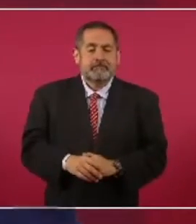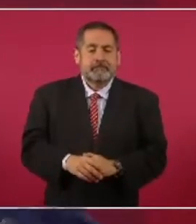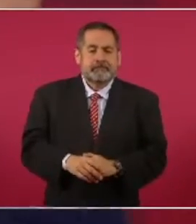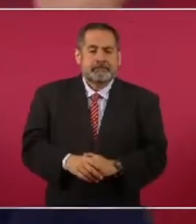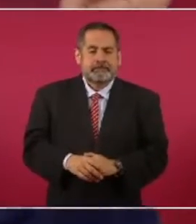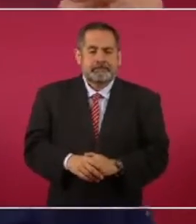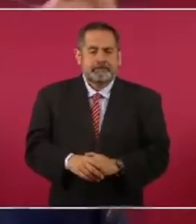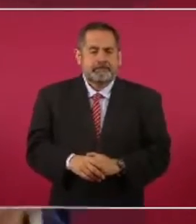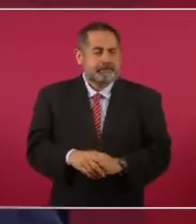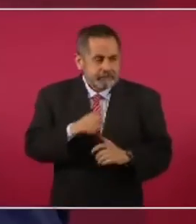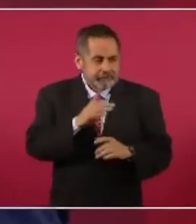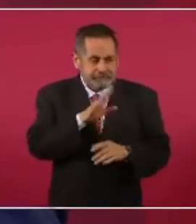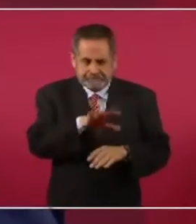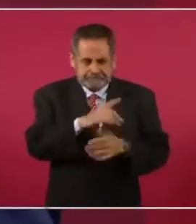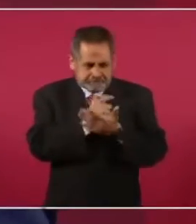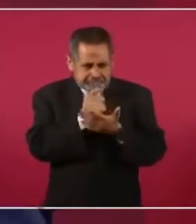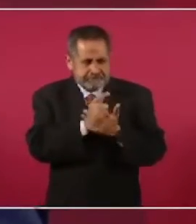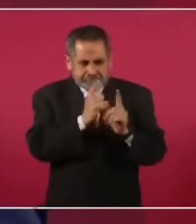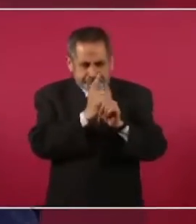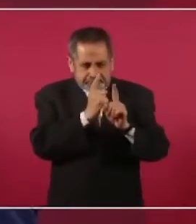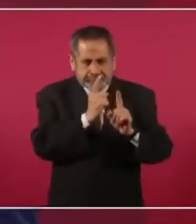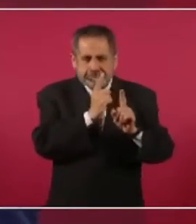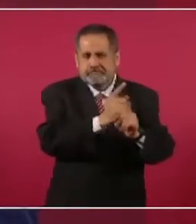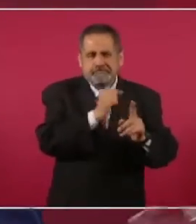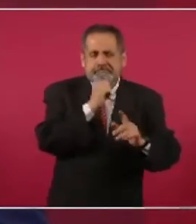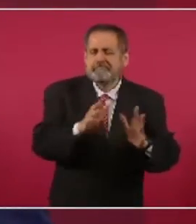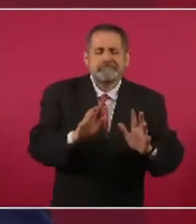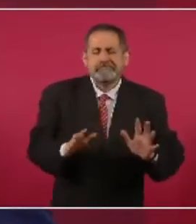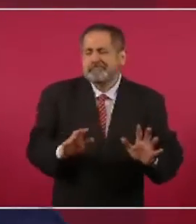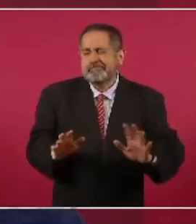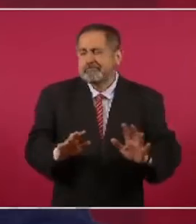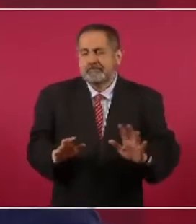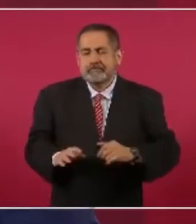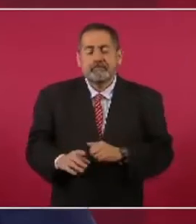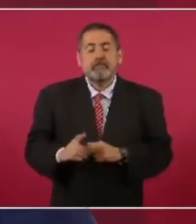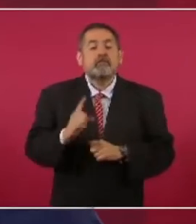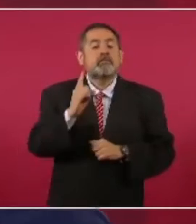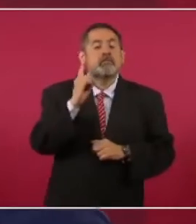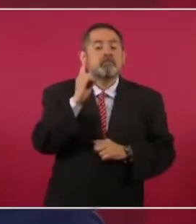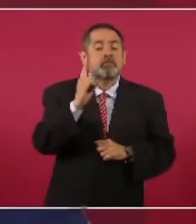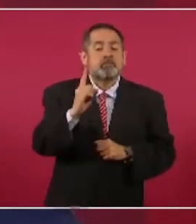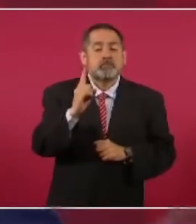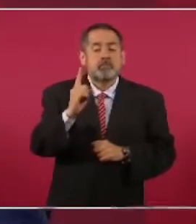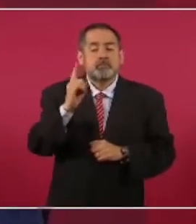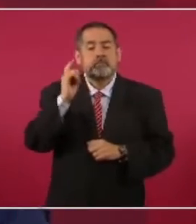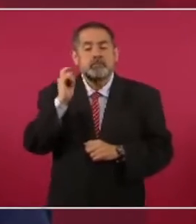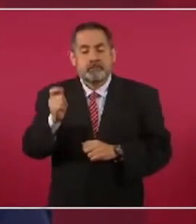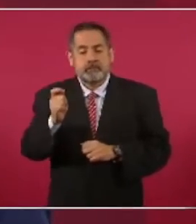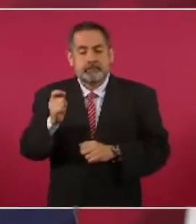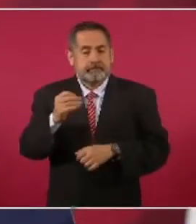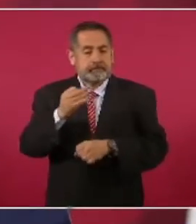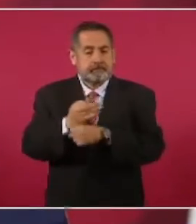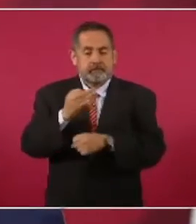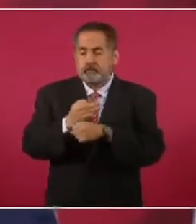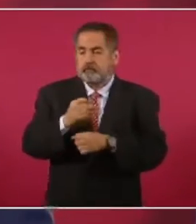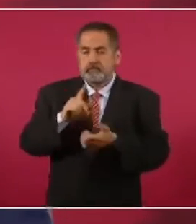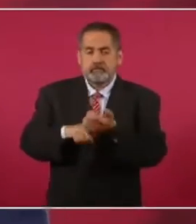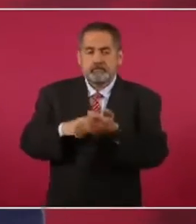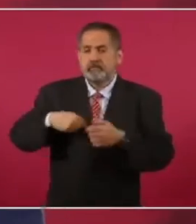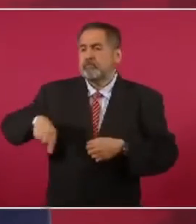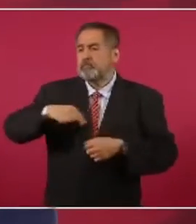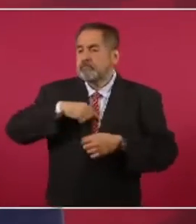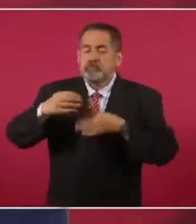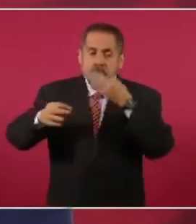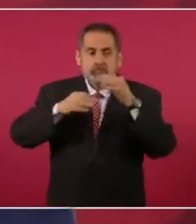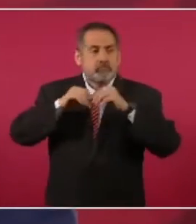no se persigue a nadie. Lo único es que tenemos esta posibilidad de